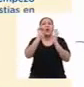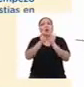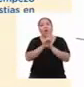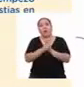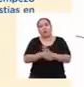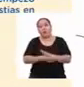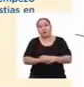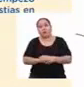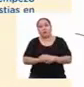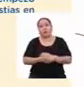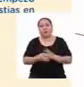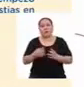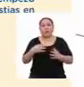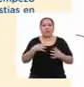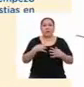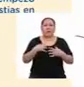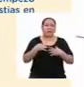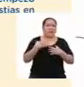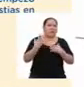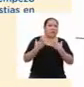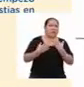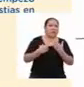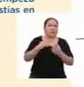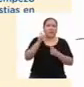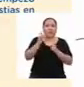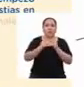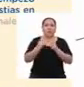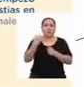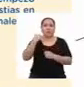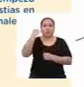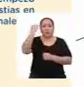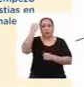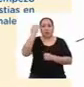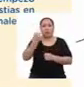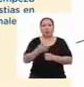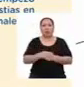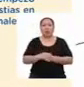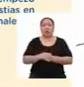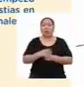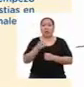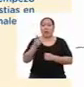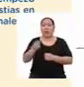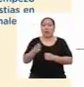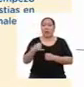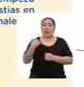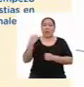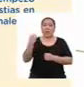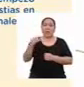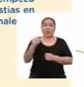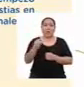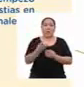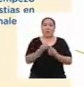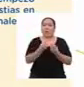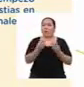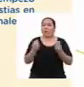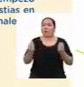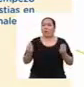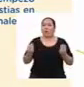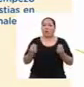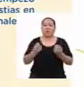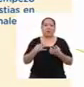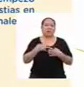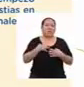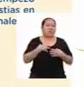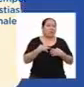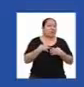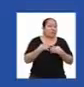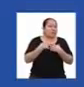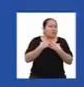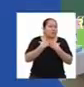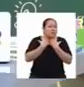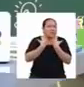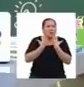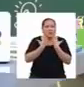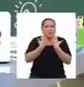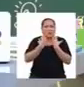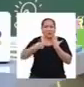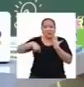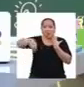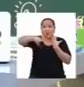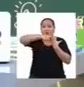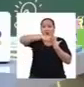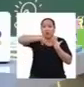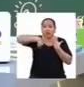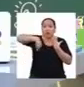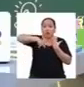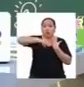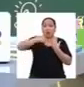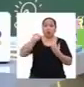angustias en las personas adultas, en los jóvenes y mucho malestar entre nosotros los adolescentes. Se